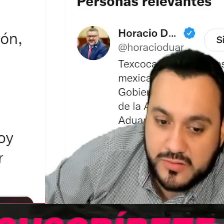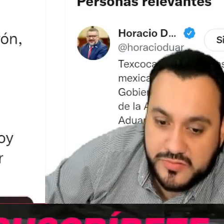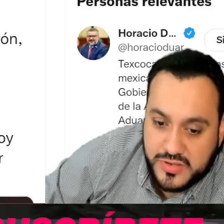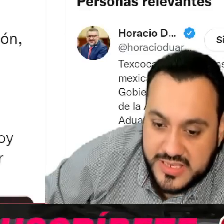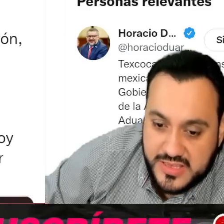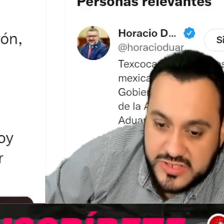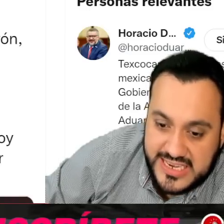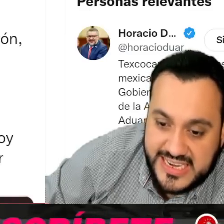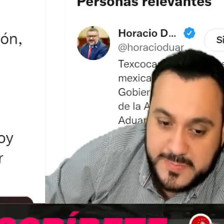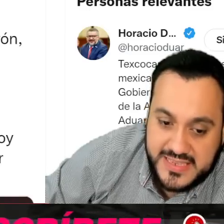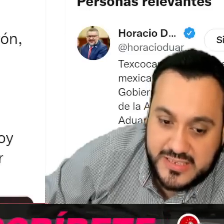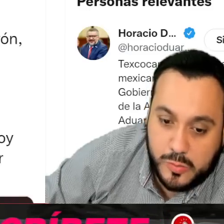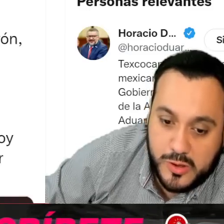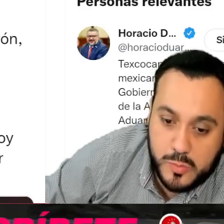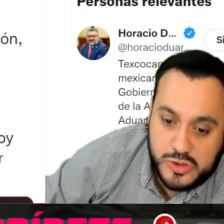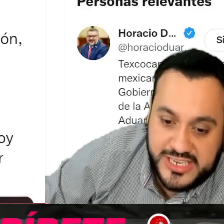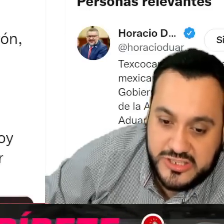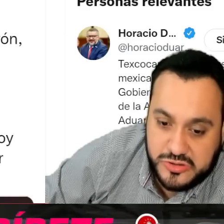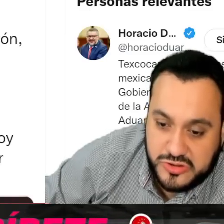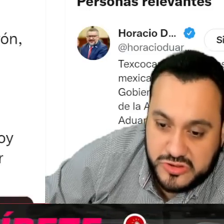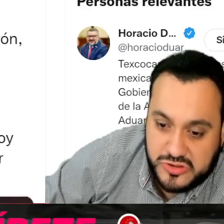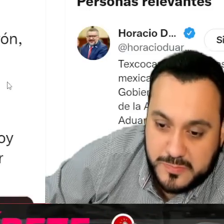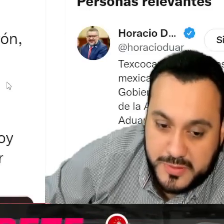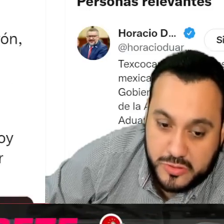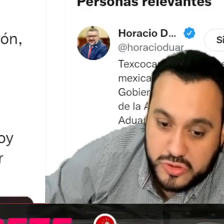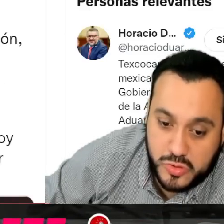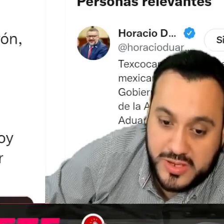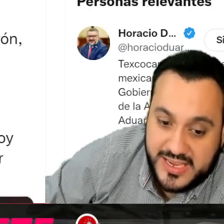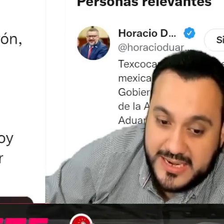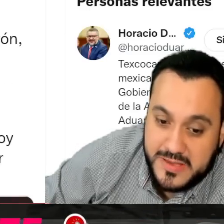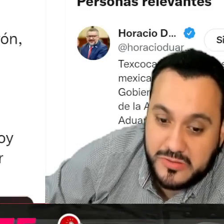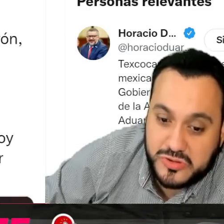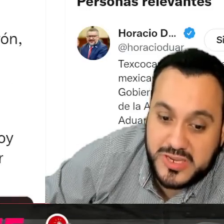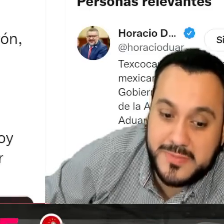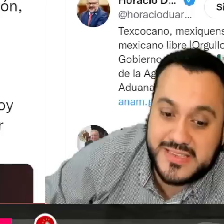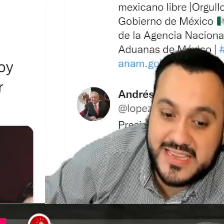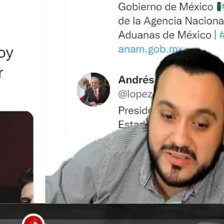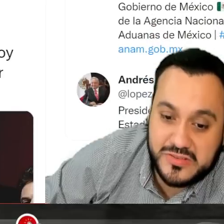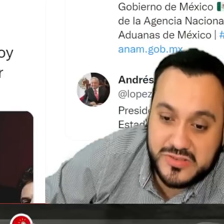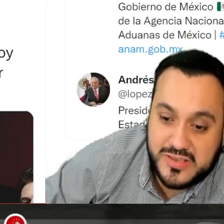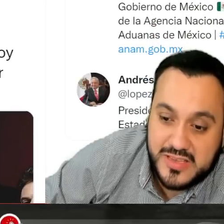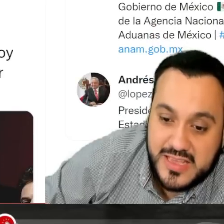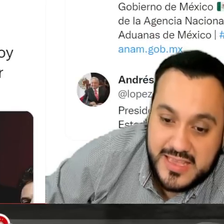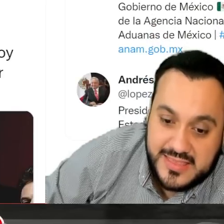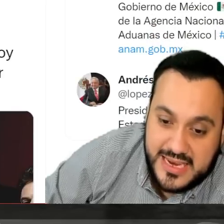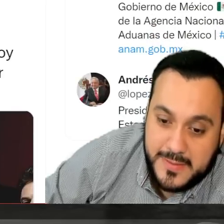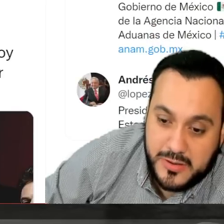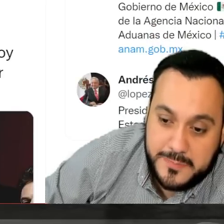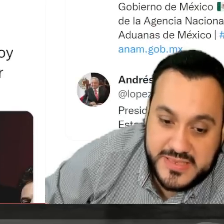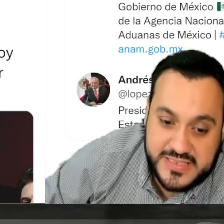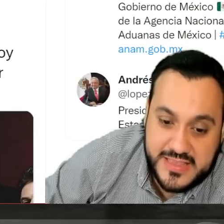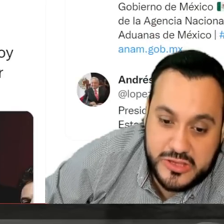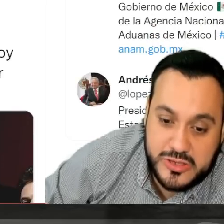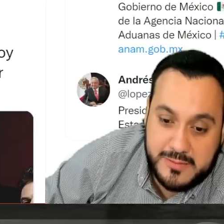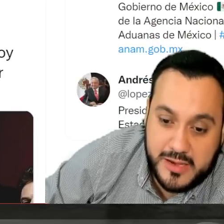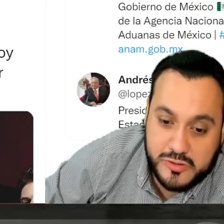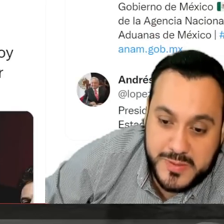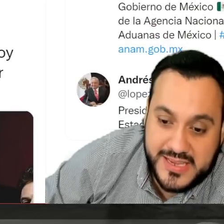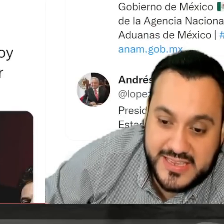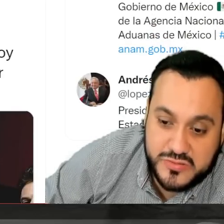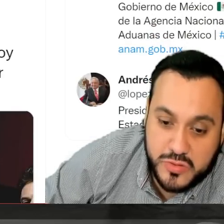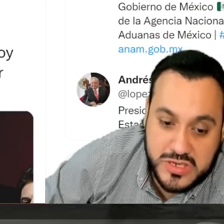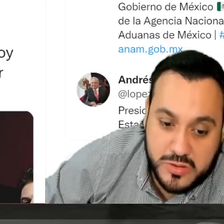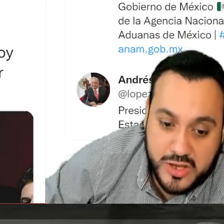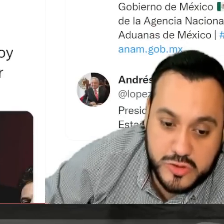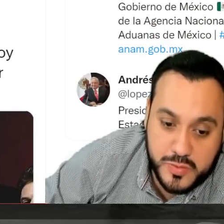calderón fox zedillo salinas parecen los buenos muchachos pero no son enemigos son adversarios de la mano del presidente hoy trabajamos